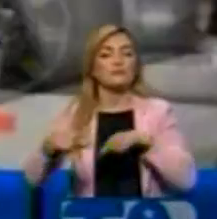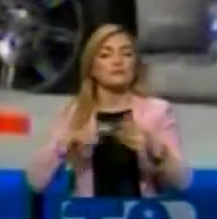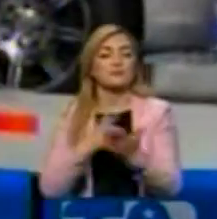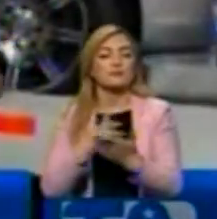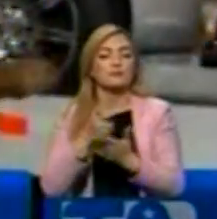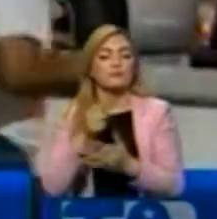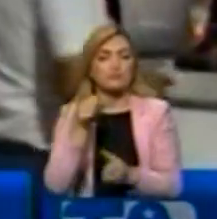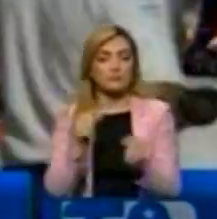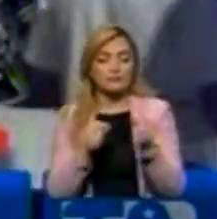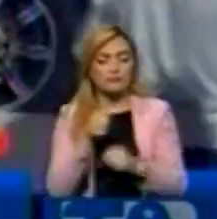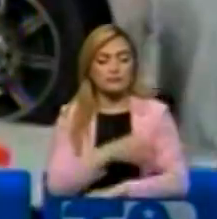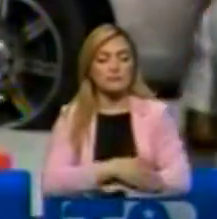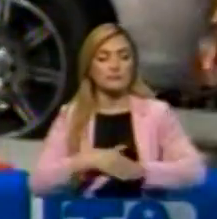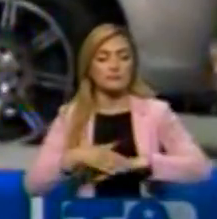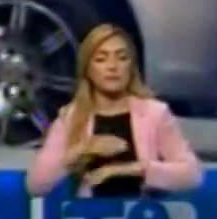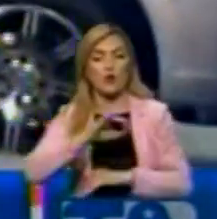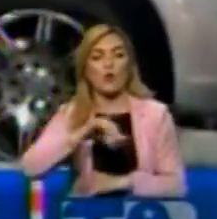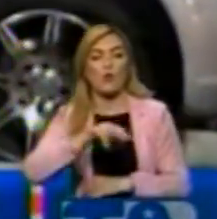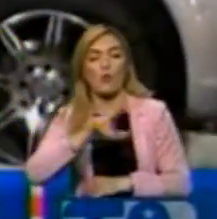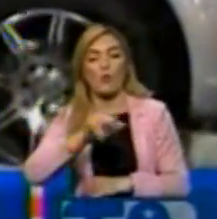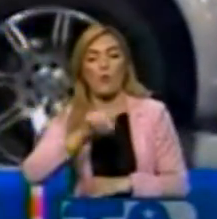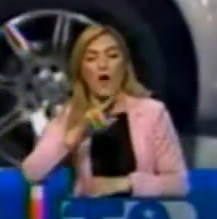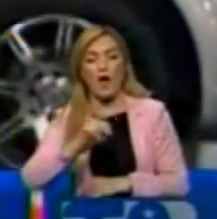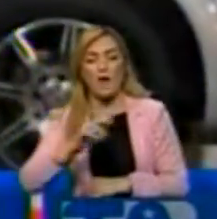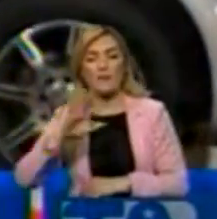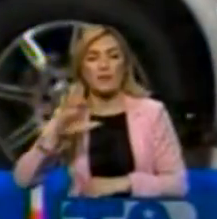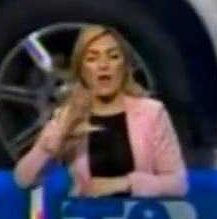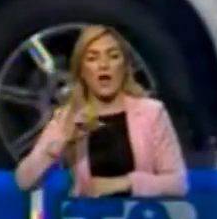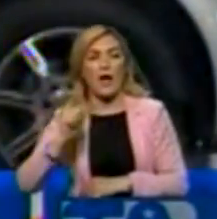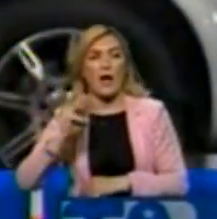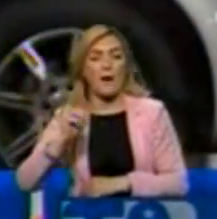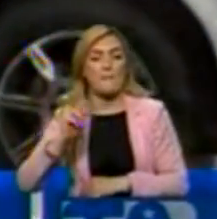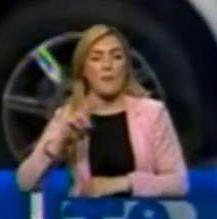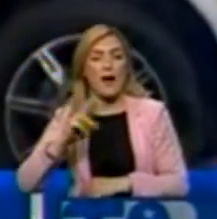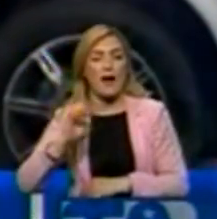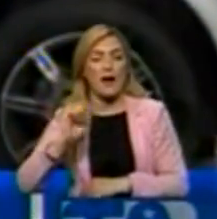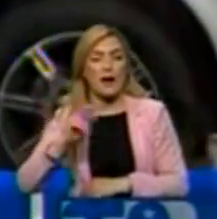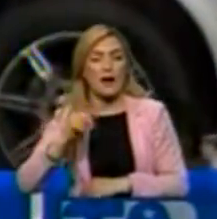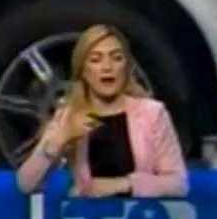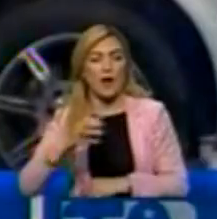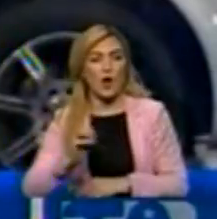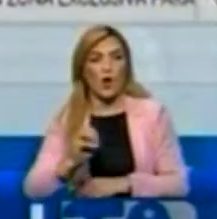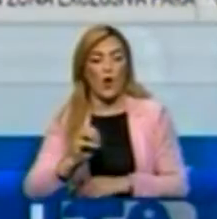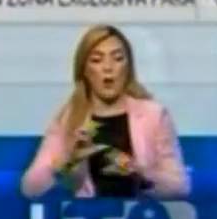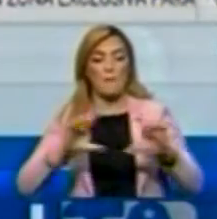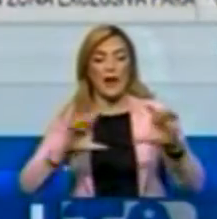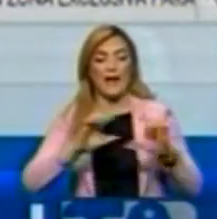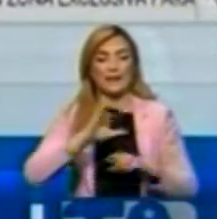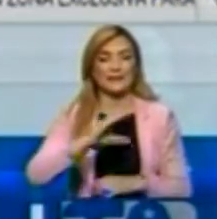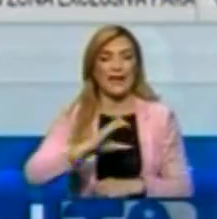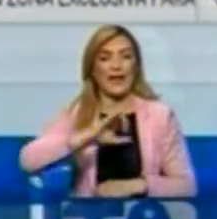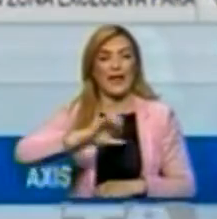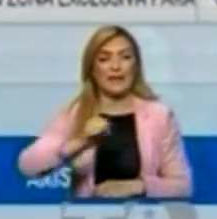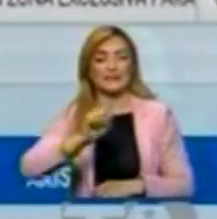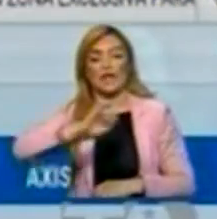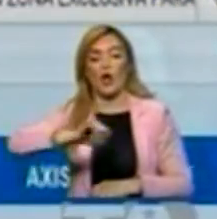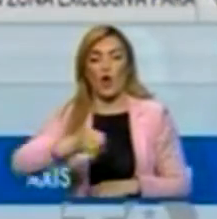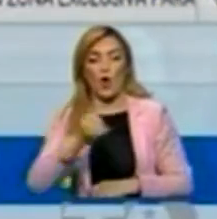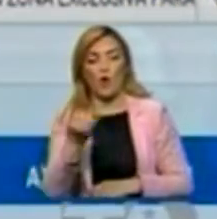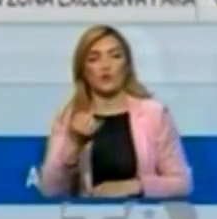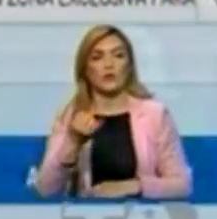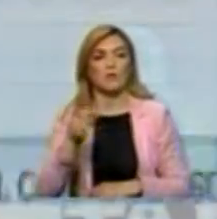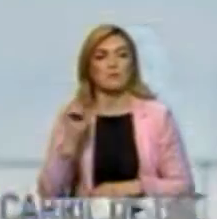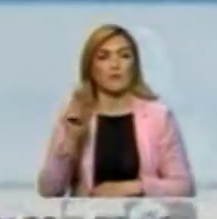concesionaria en la avenida Juan Tan Camarengo, y que según las placas GSJ 2312, el auto en que se movilizaba registra